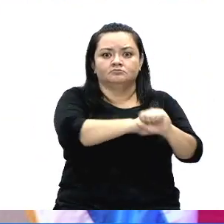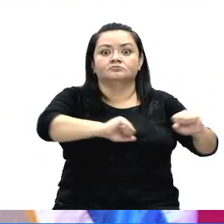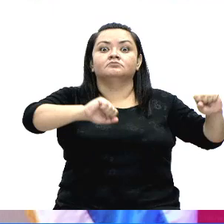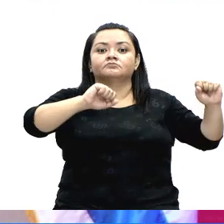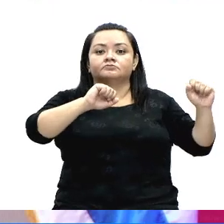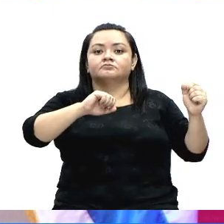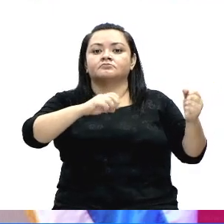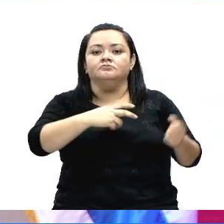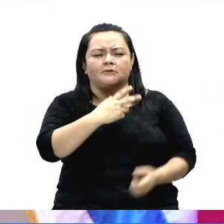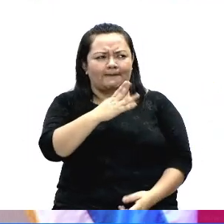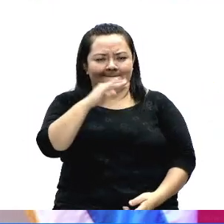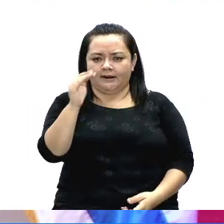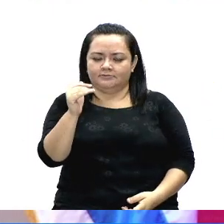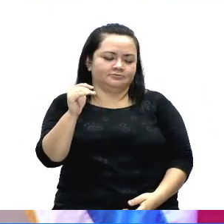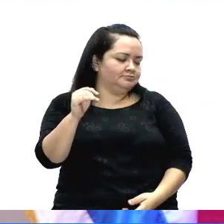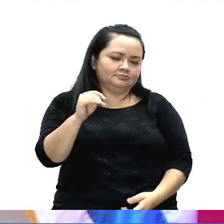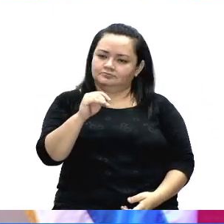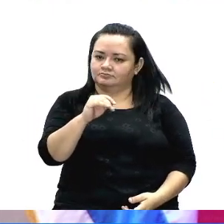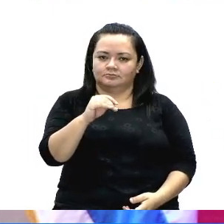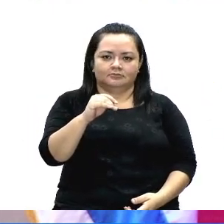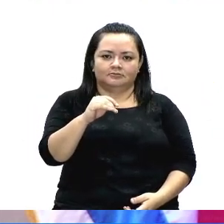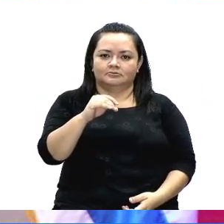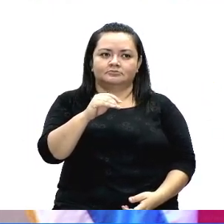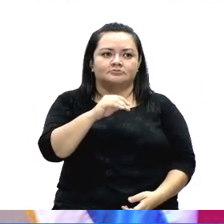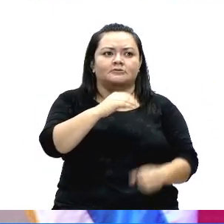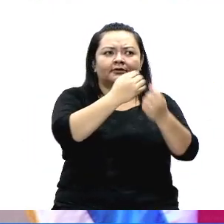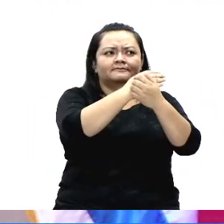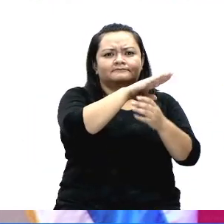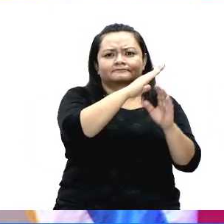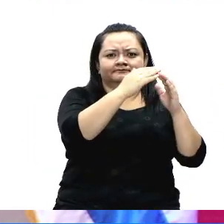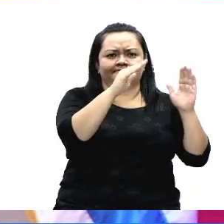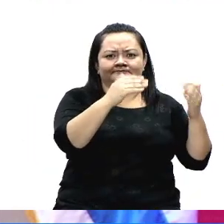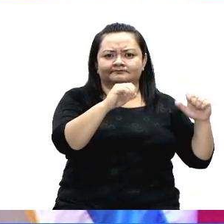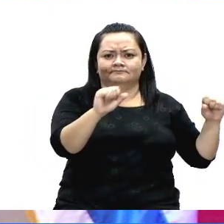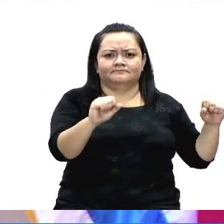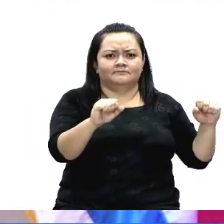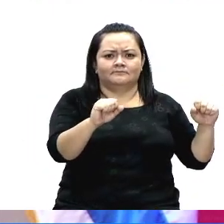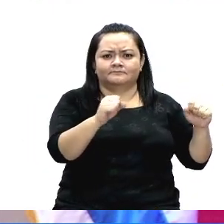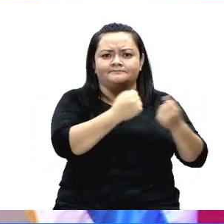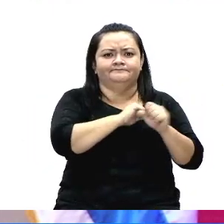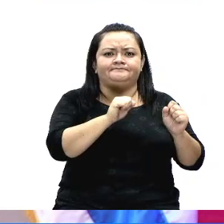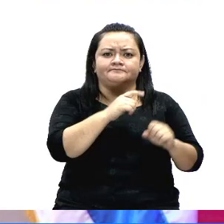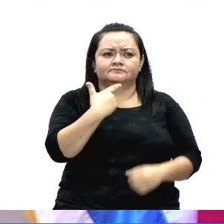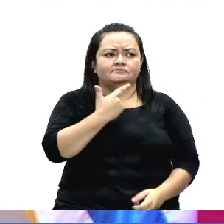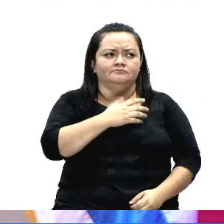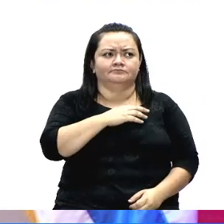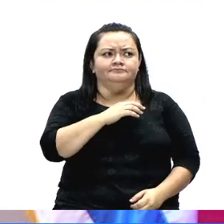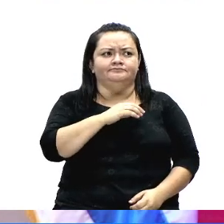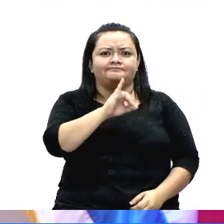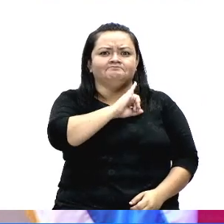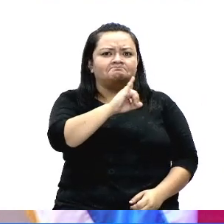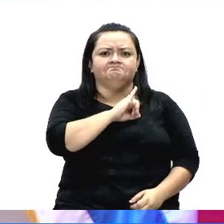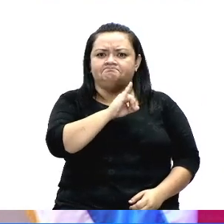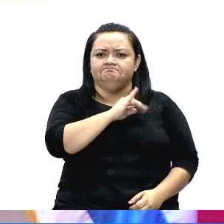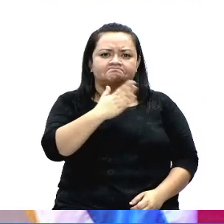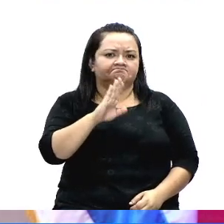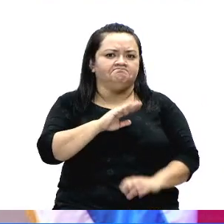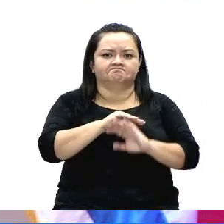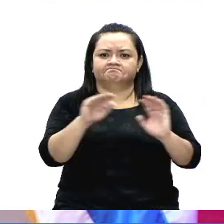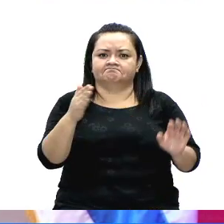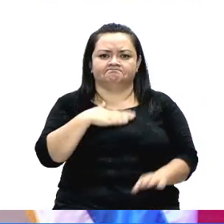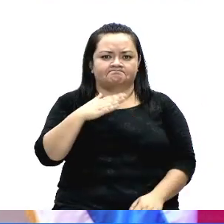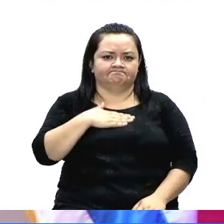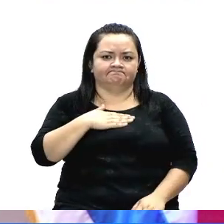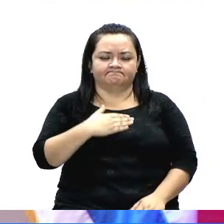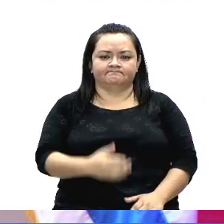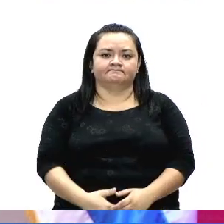era nación israel no era un pueblo israel no tenía identidad israel no tenía